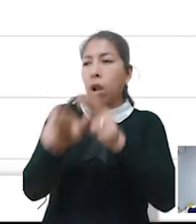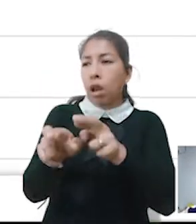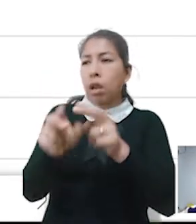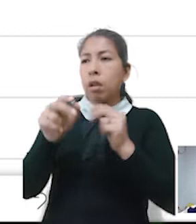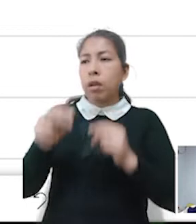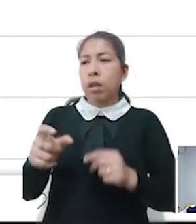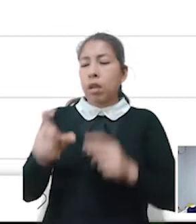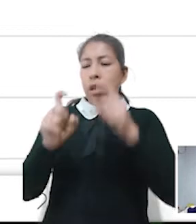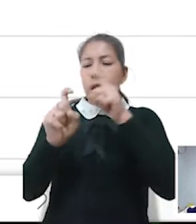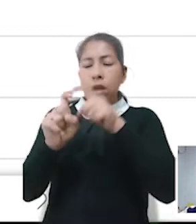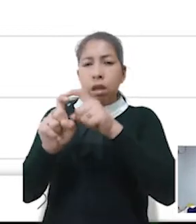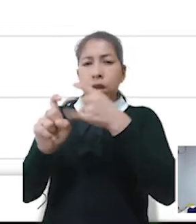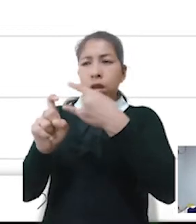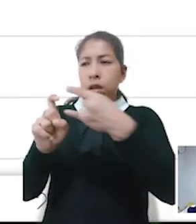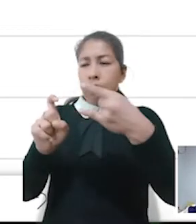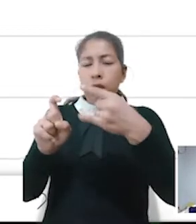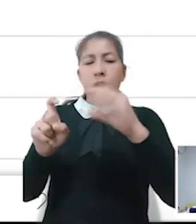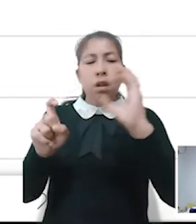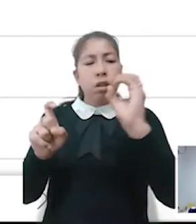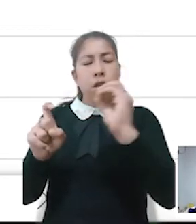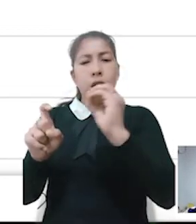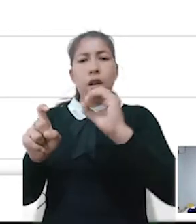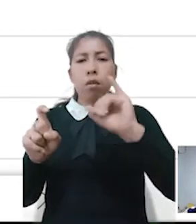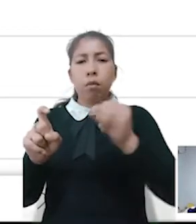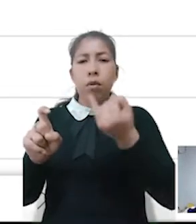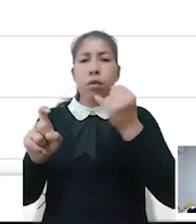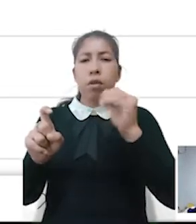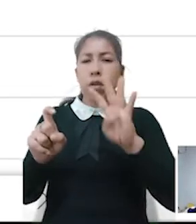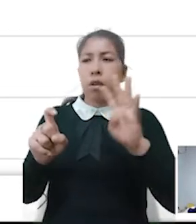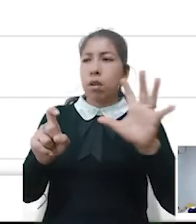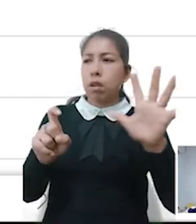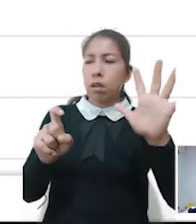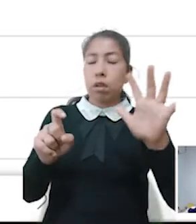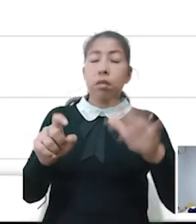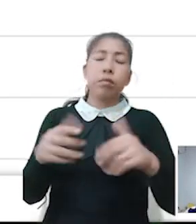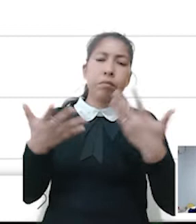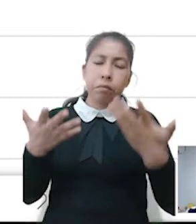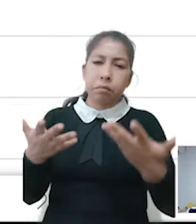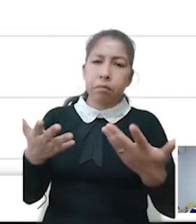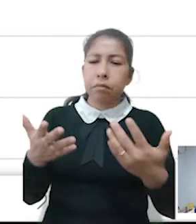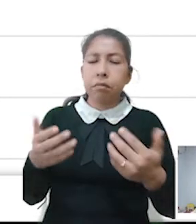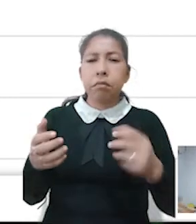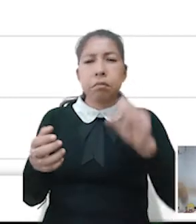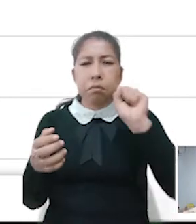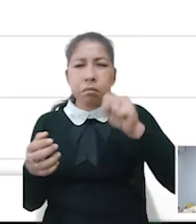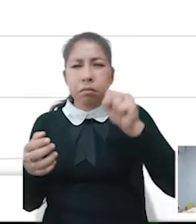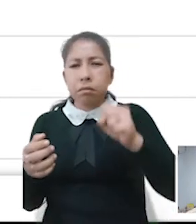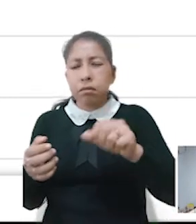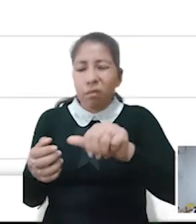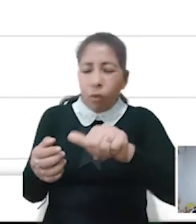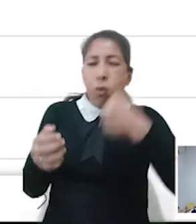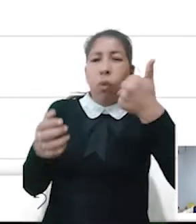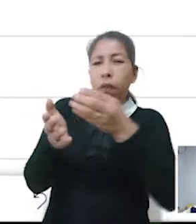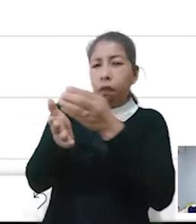0.45. Si tenemos otro tipo de calculadora, de repente que no posee el beneficio de una fracción de apilar un número